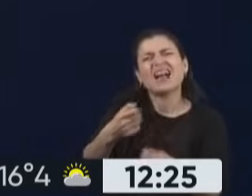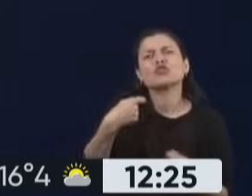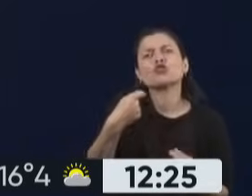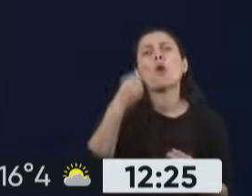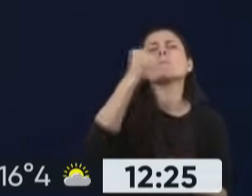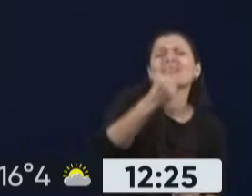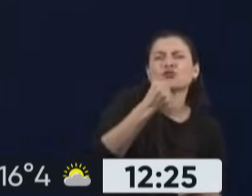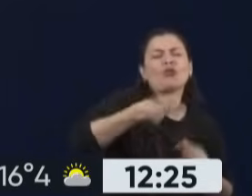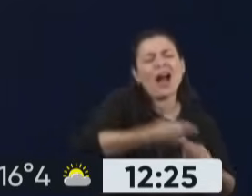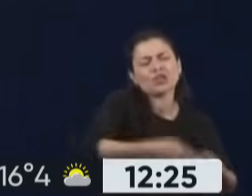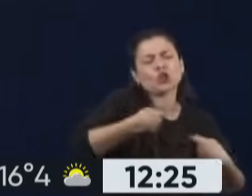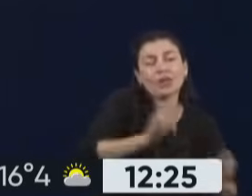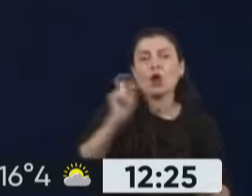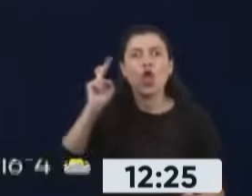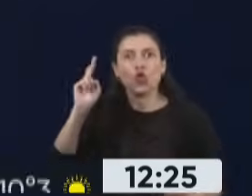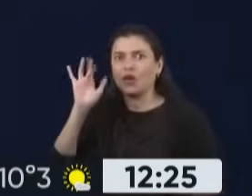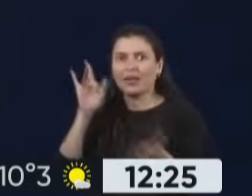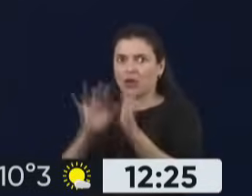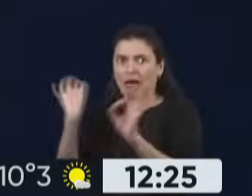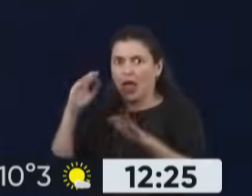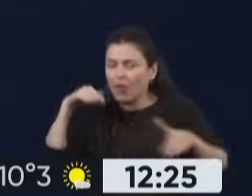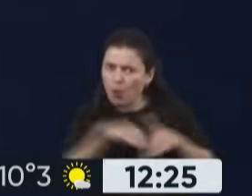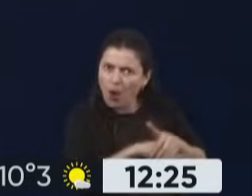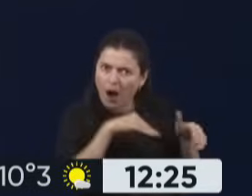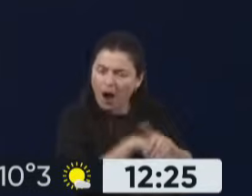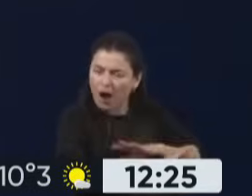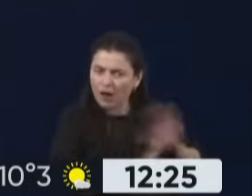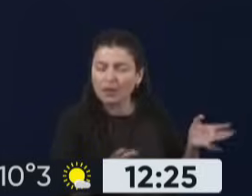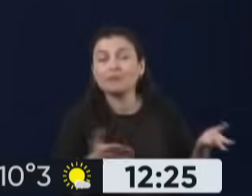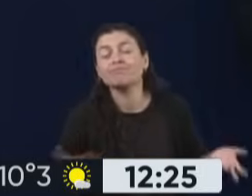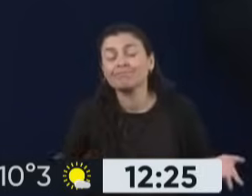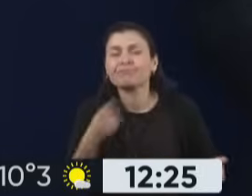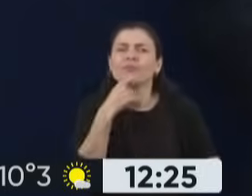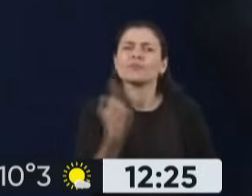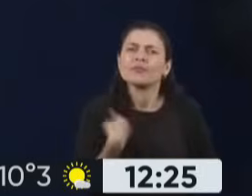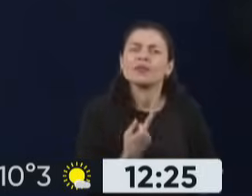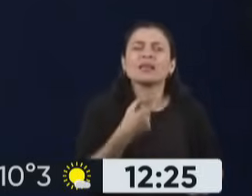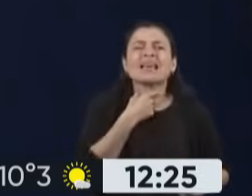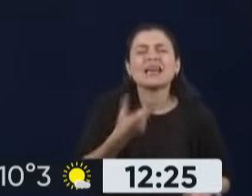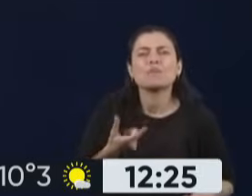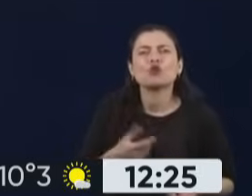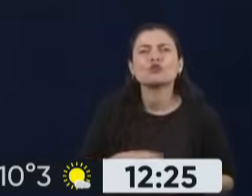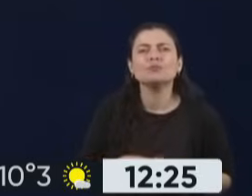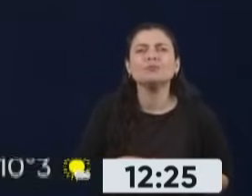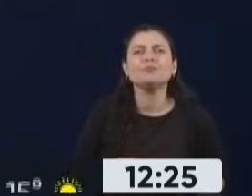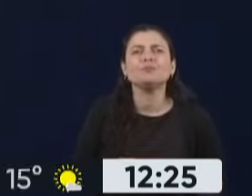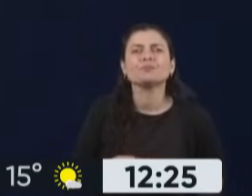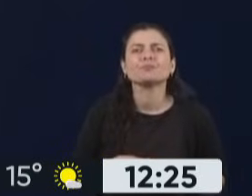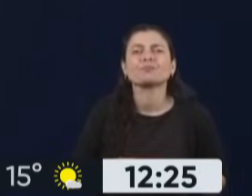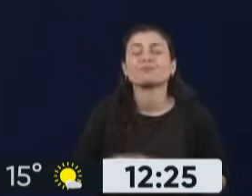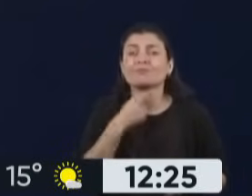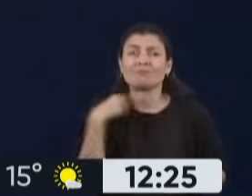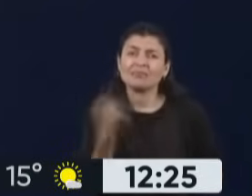toco. Entonces, sí creemos que esto va a liberar, y cuando digo sí creemos, en lo personal lo hemos chequeado con